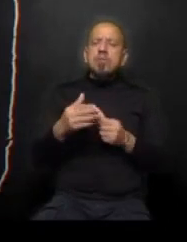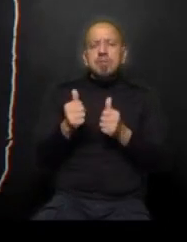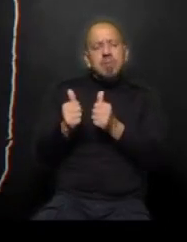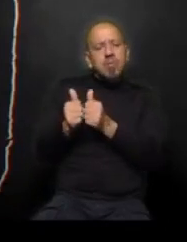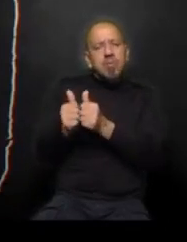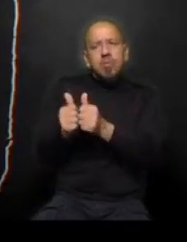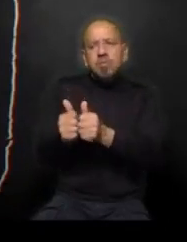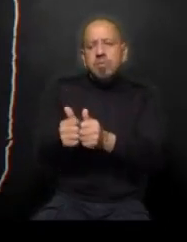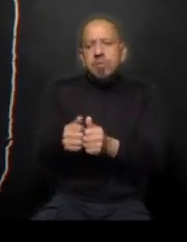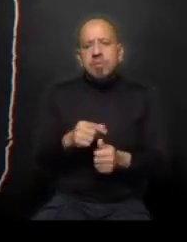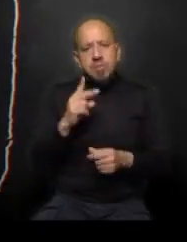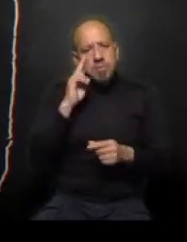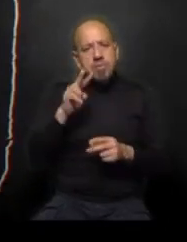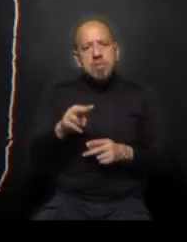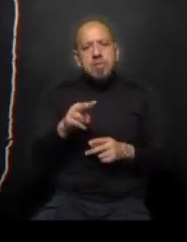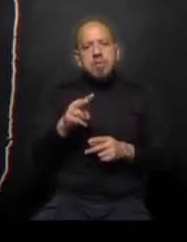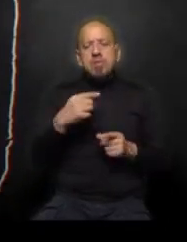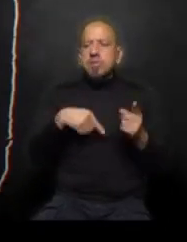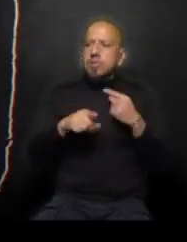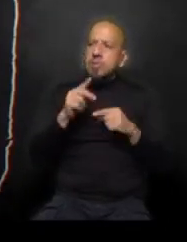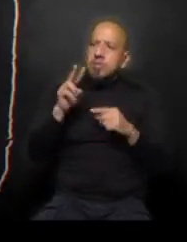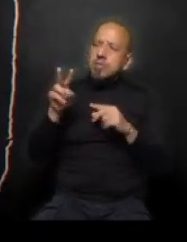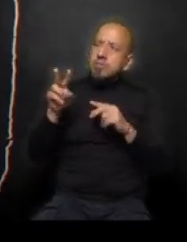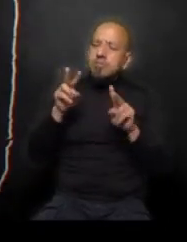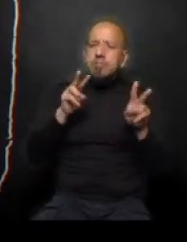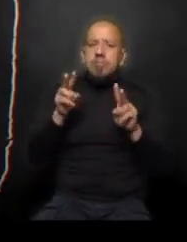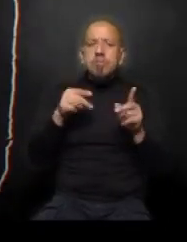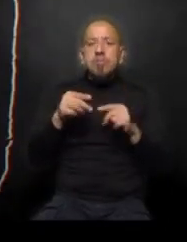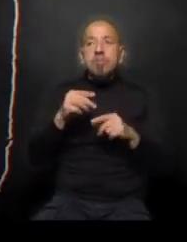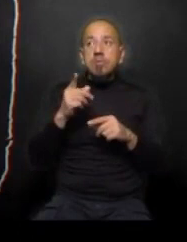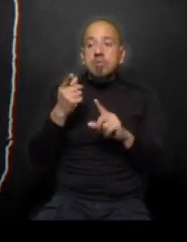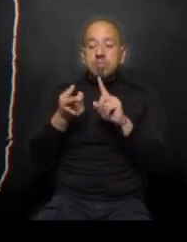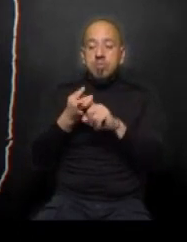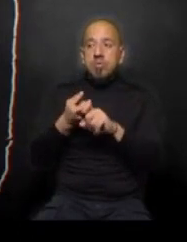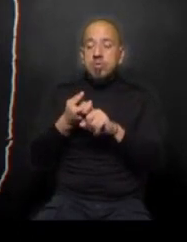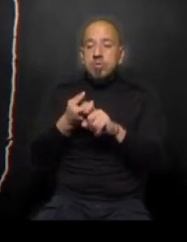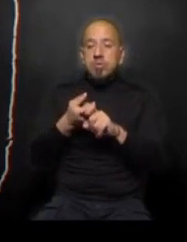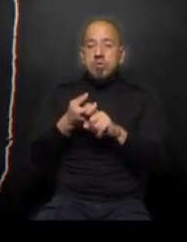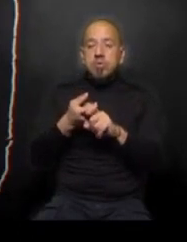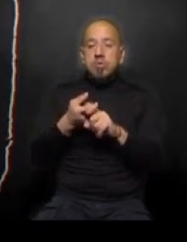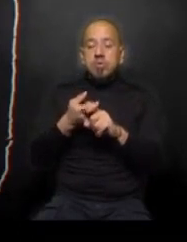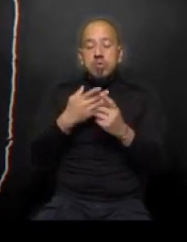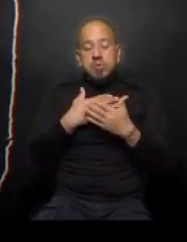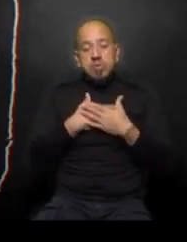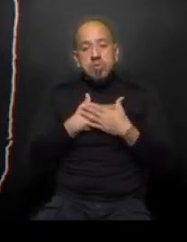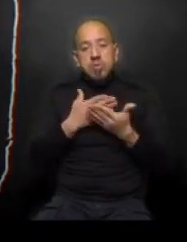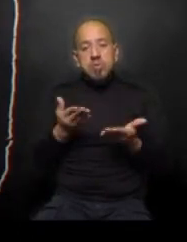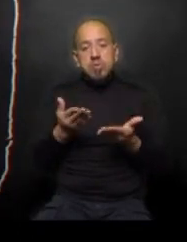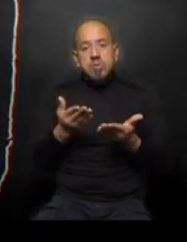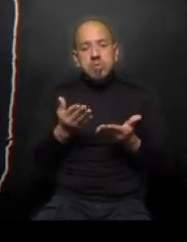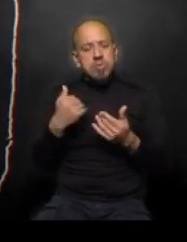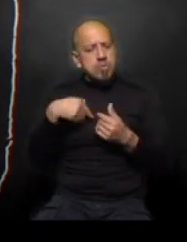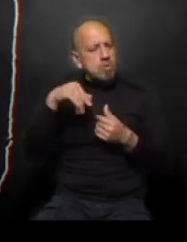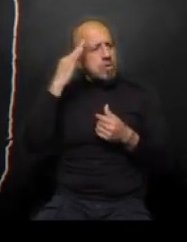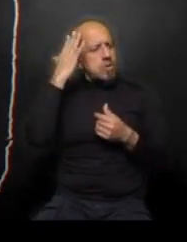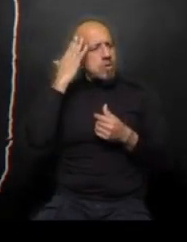miraba indiferente a uno y a otro lado de pronto Jordán con onda ternura le pasó la mano por la